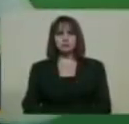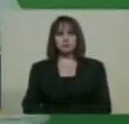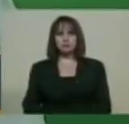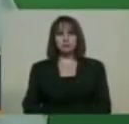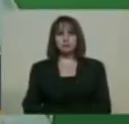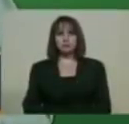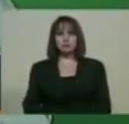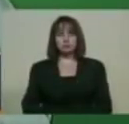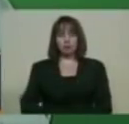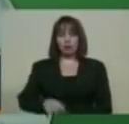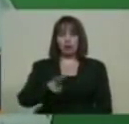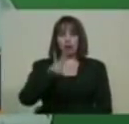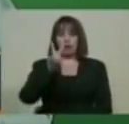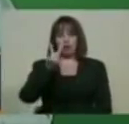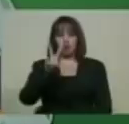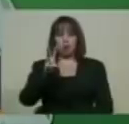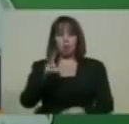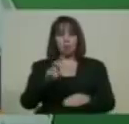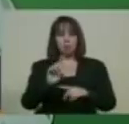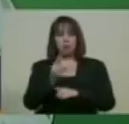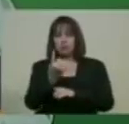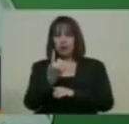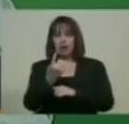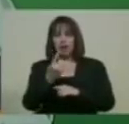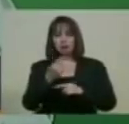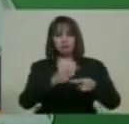de las dos primeras décadas del siglo XXI,